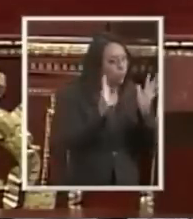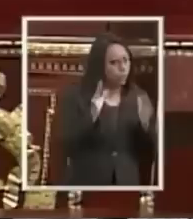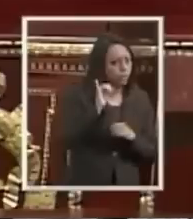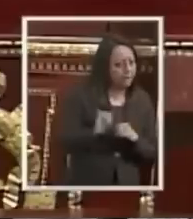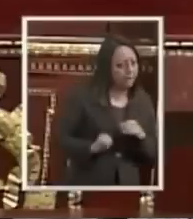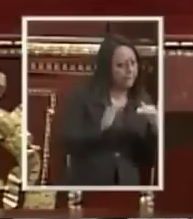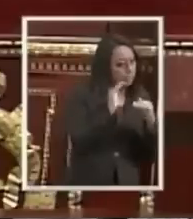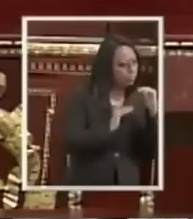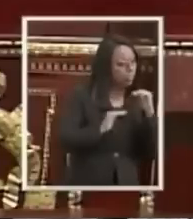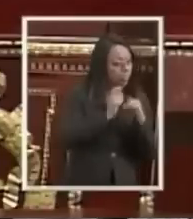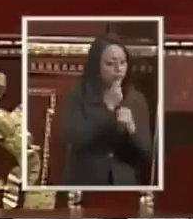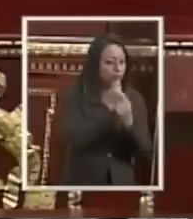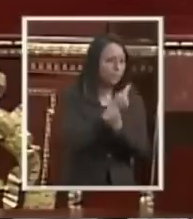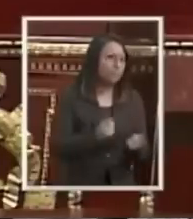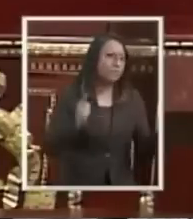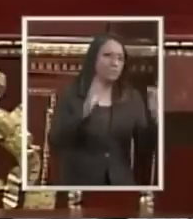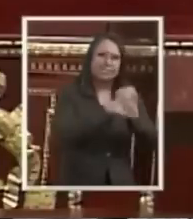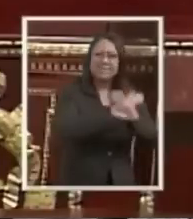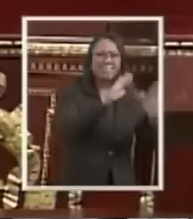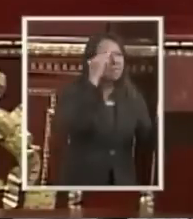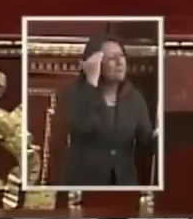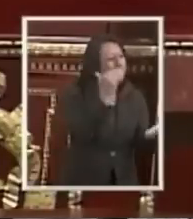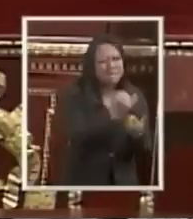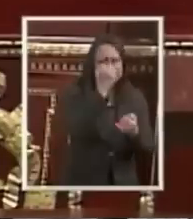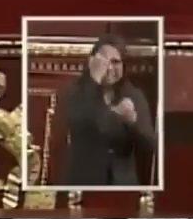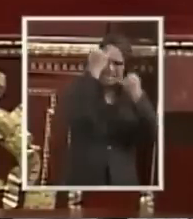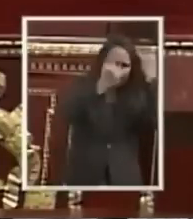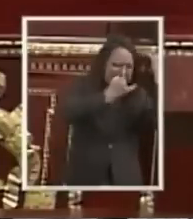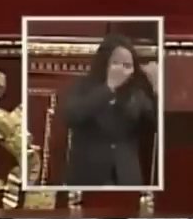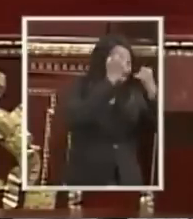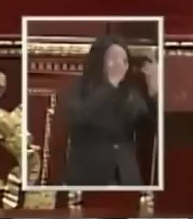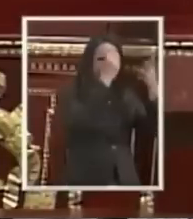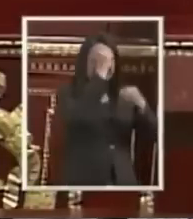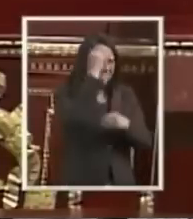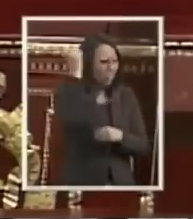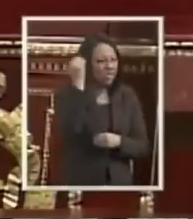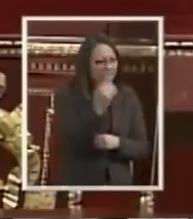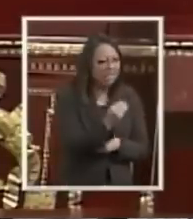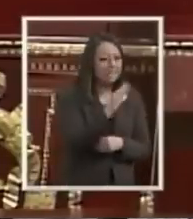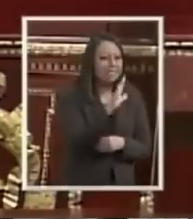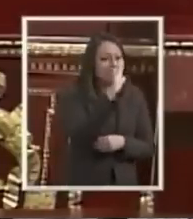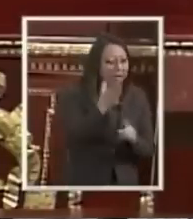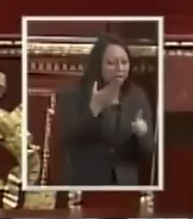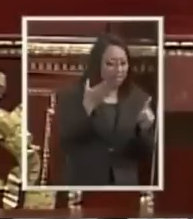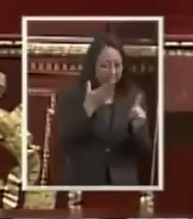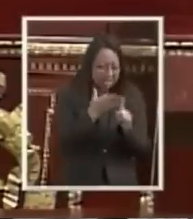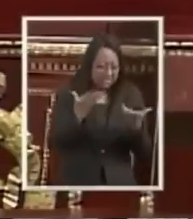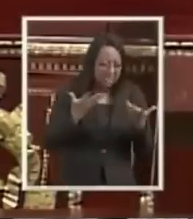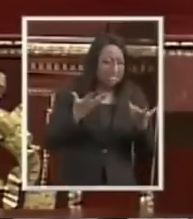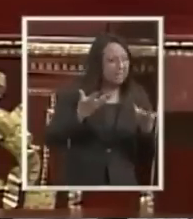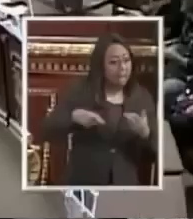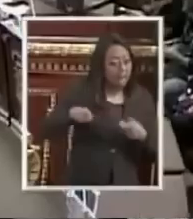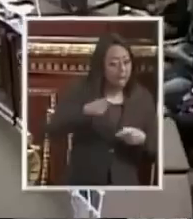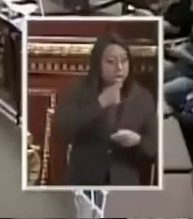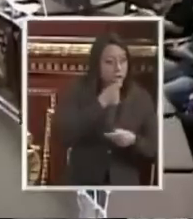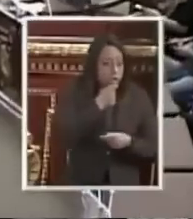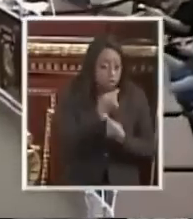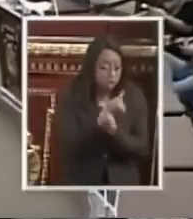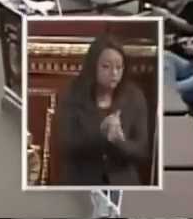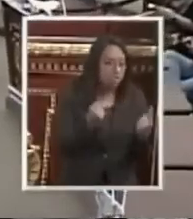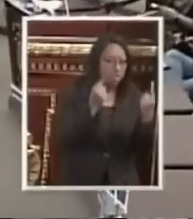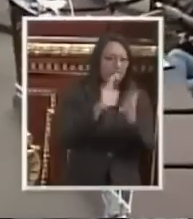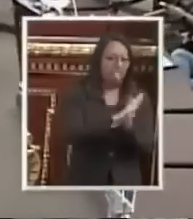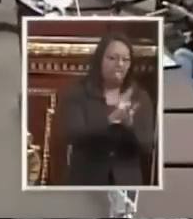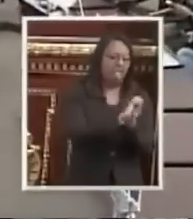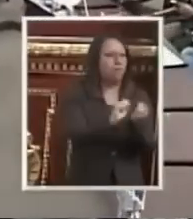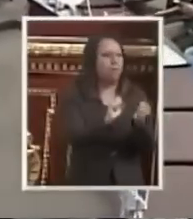niñez. Basta ya de esta ideología perversa que busca destruir la vida de nuestros niños. Al llegar a la edad adulta, que